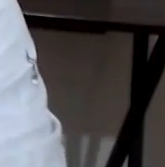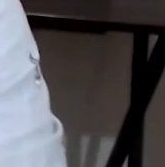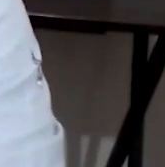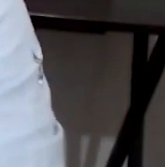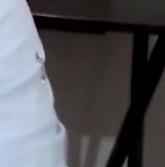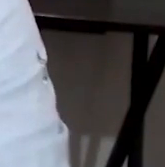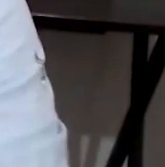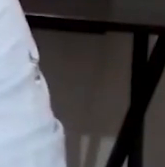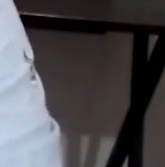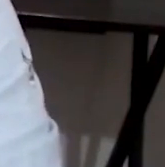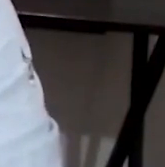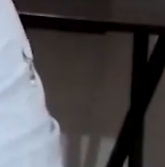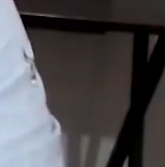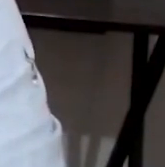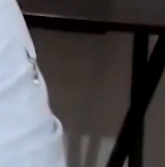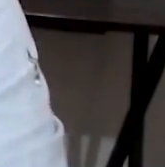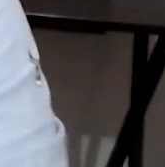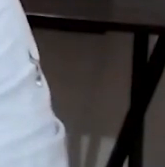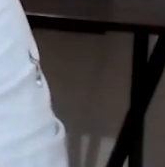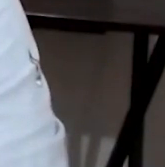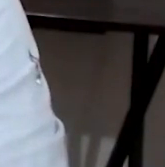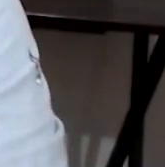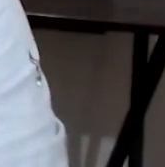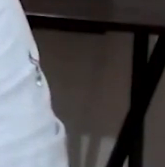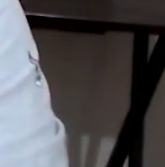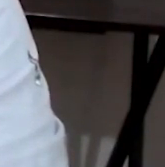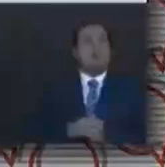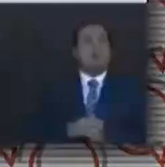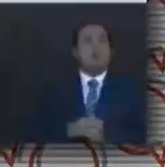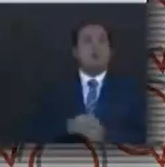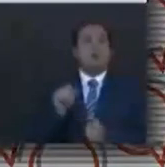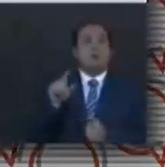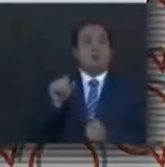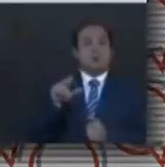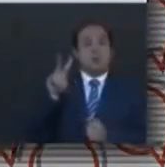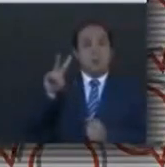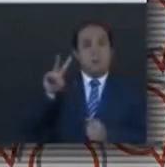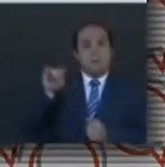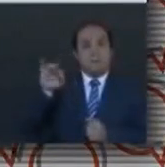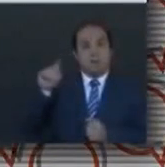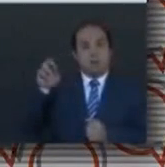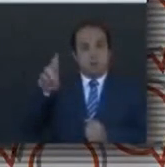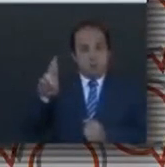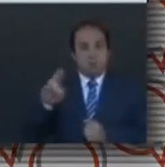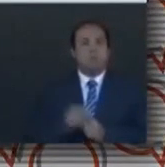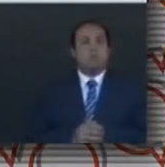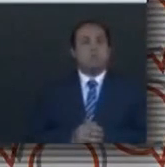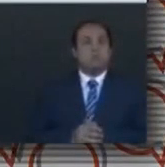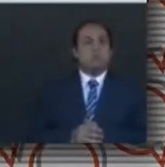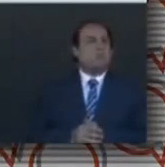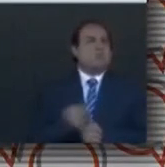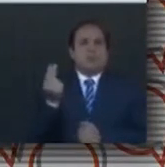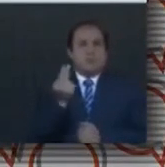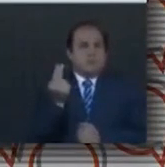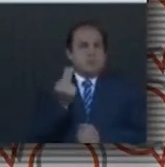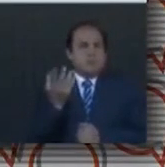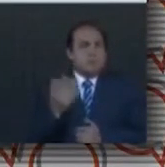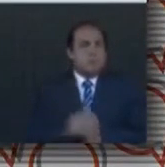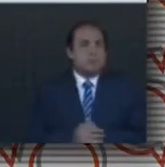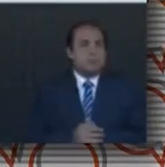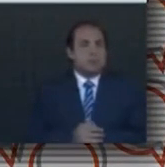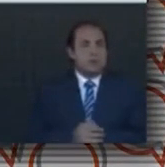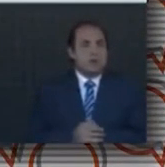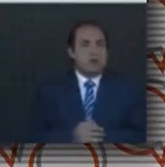bueno, vamos a ver qué fue lo que dijo Martí Batres al respecto. No había necesidad de